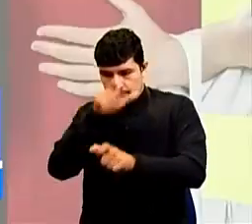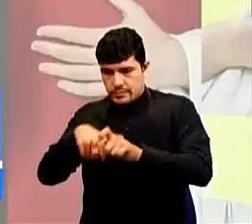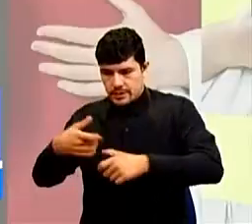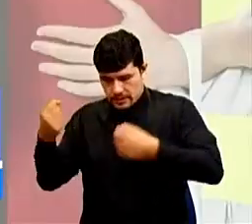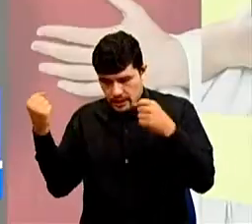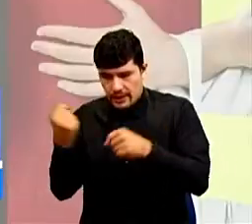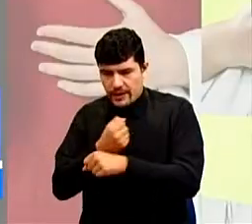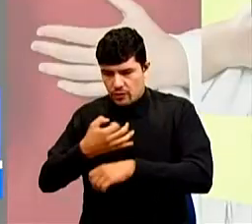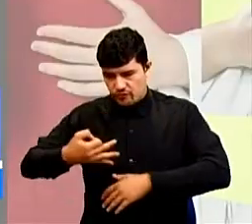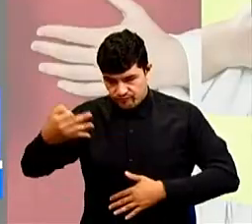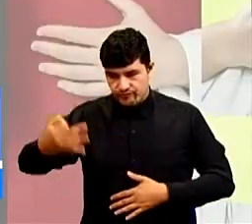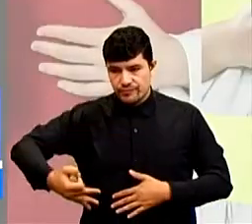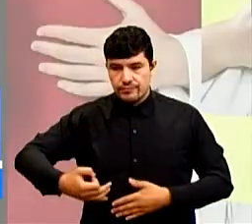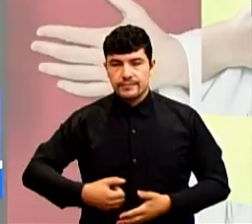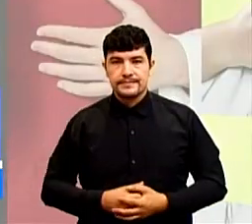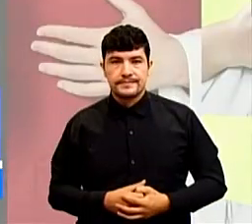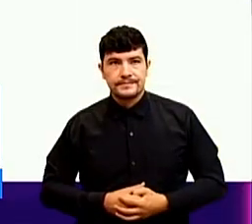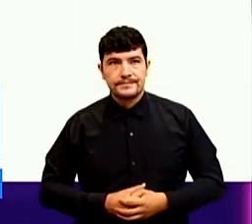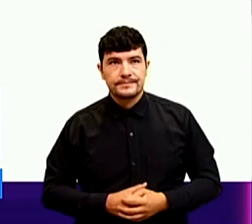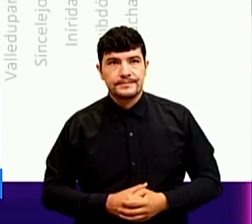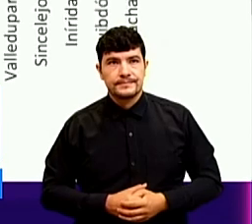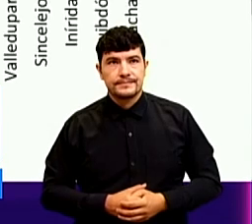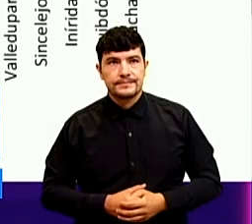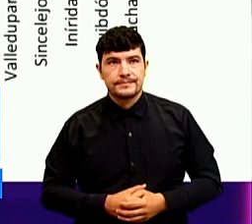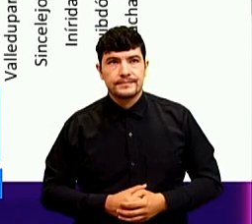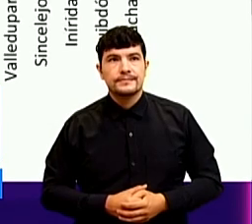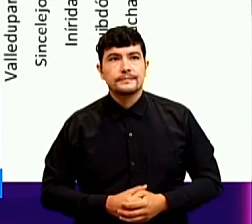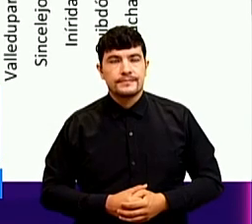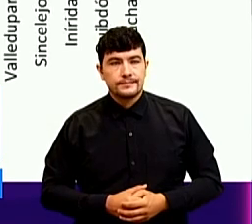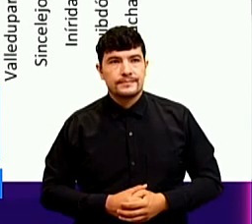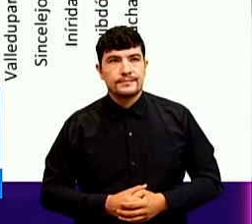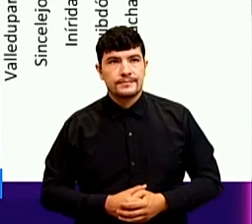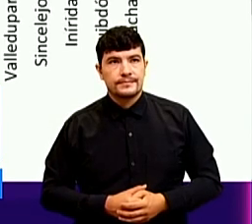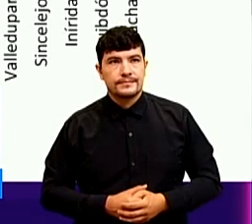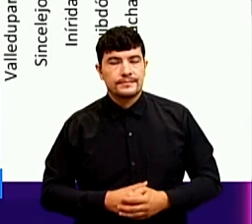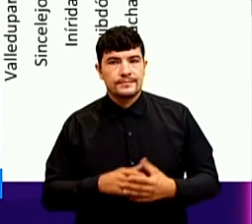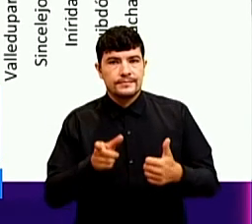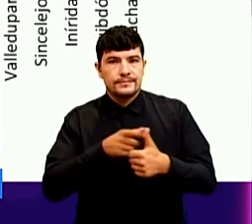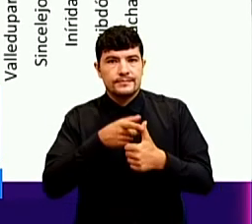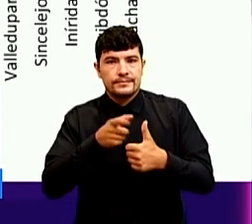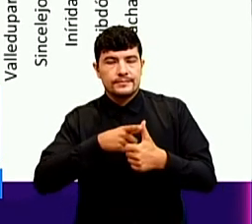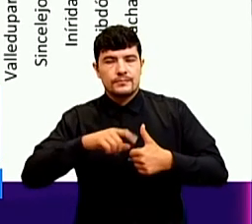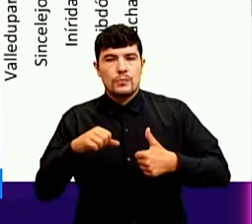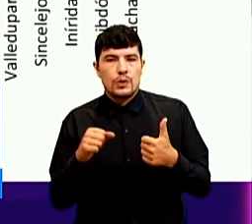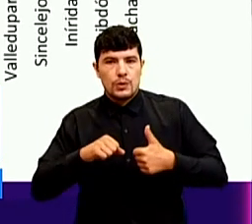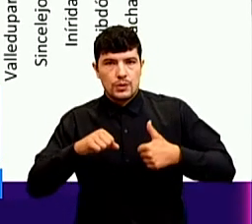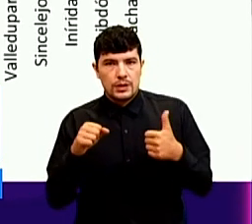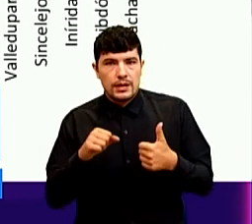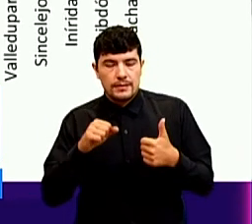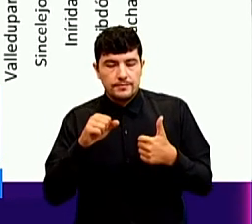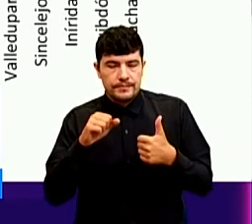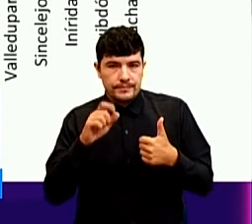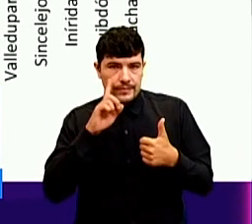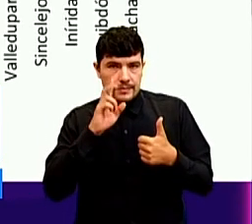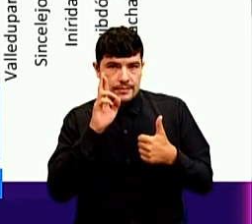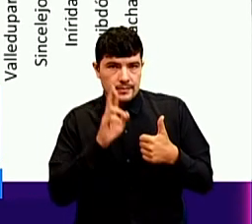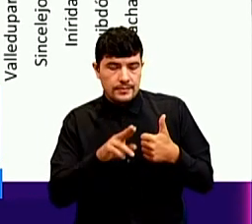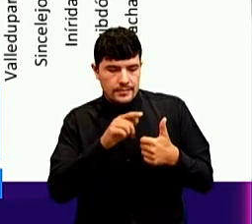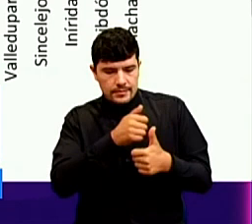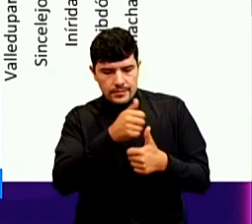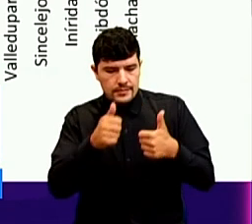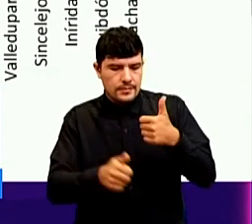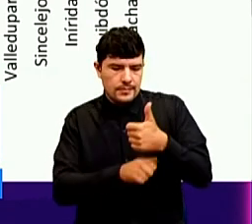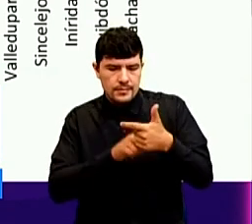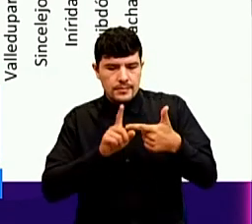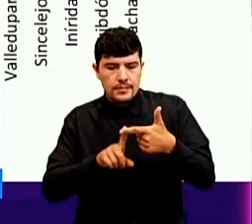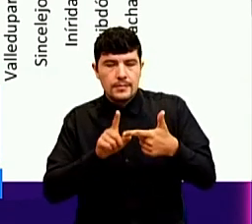Pilar de Mercado laboral lidera el ranking del Pilar la ciudad de Bogotá y se destaca en el subpar de